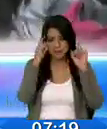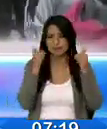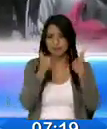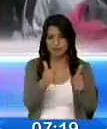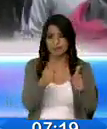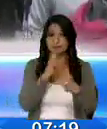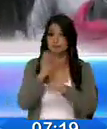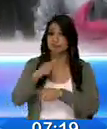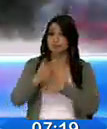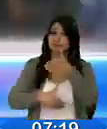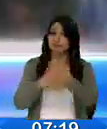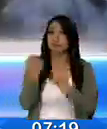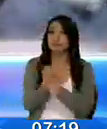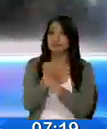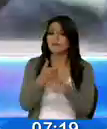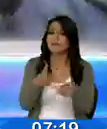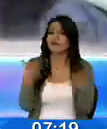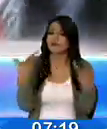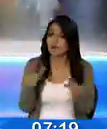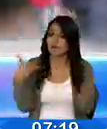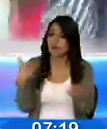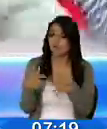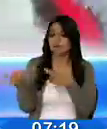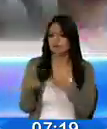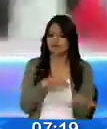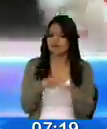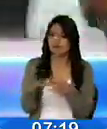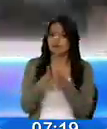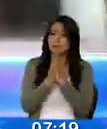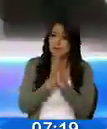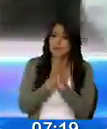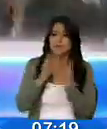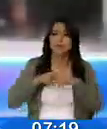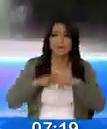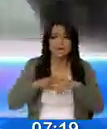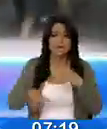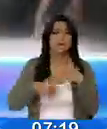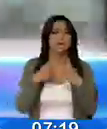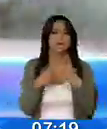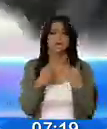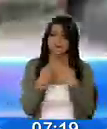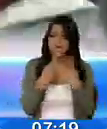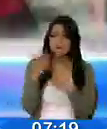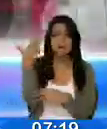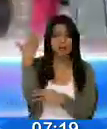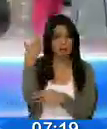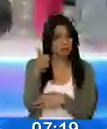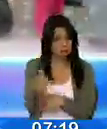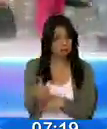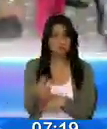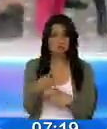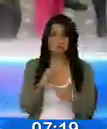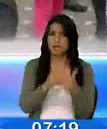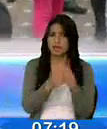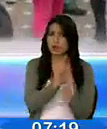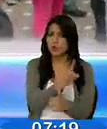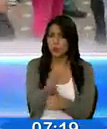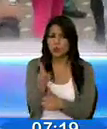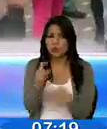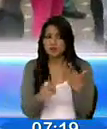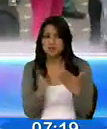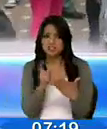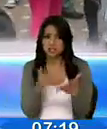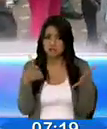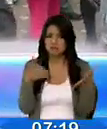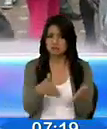adelantos considerables al trabajo que se ha venido coordinando, los requerimientos al taxismo, el acercamiento con los alcaldes, considerando cada una de sus necesidades